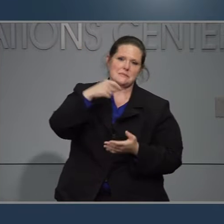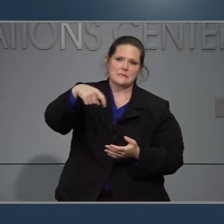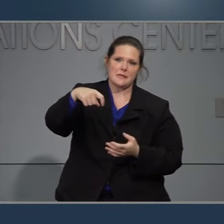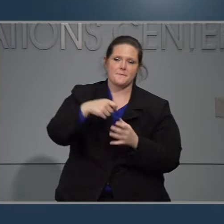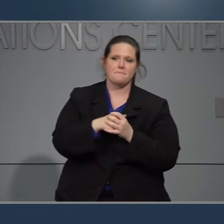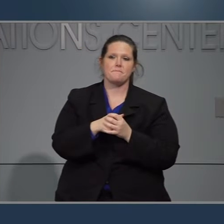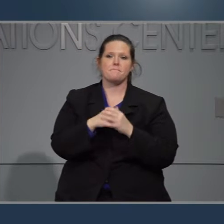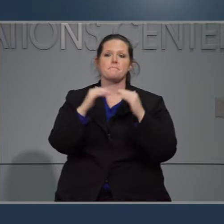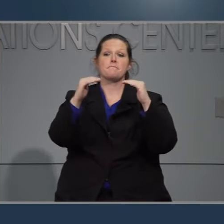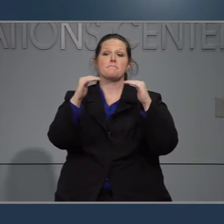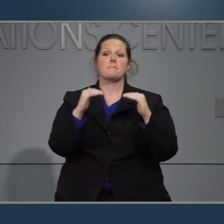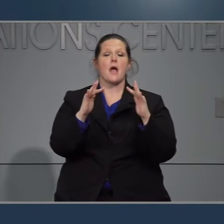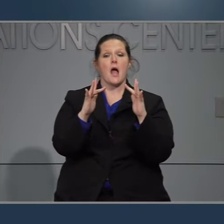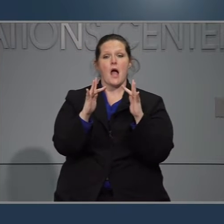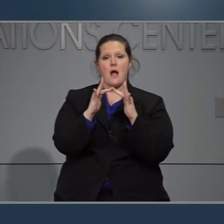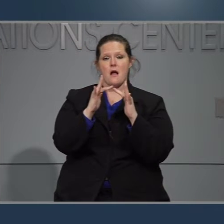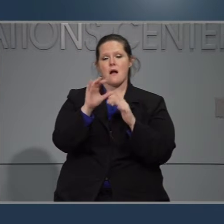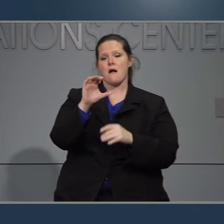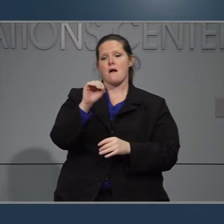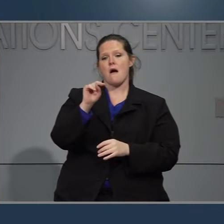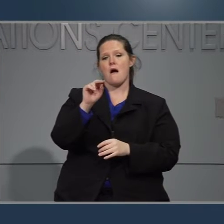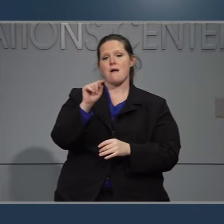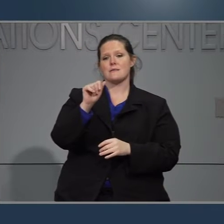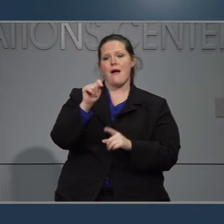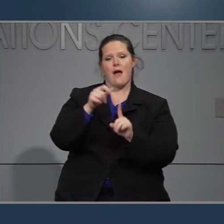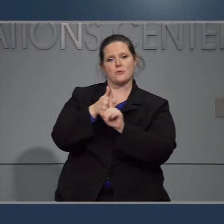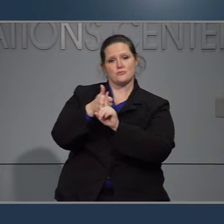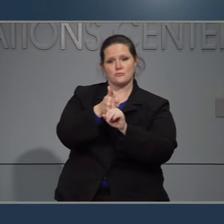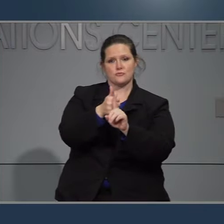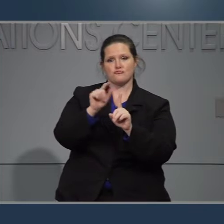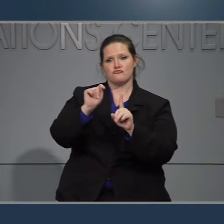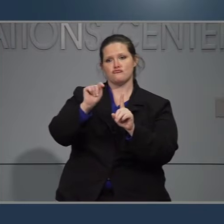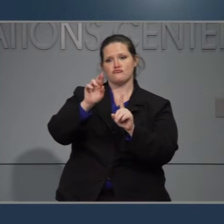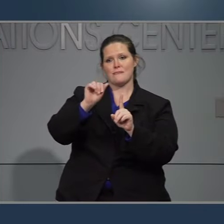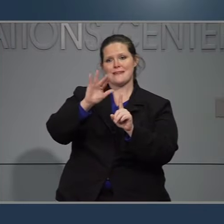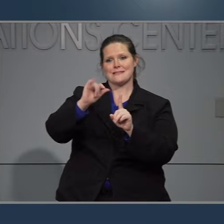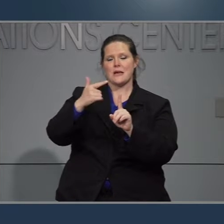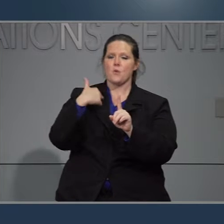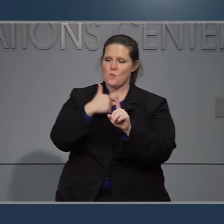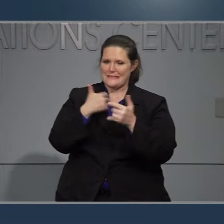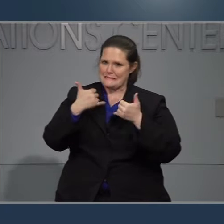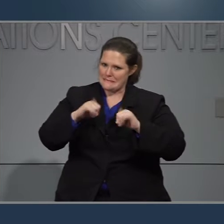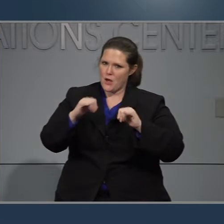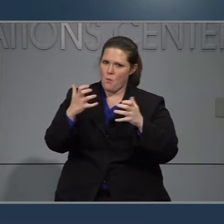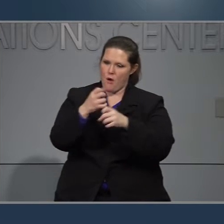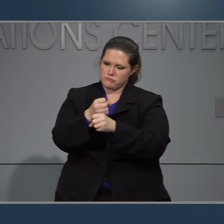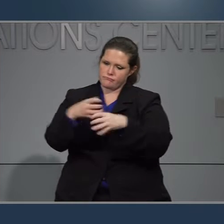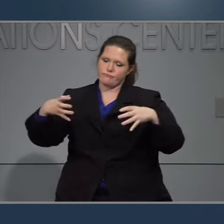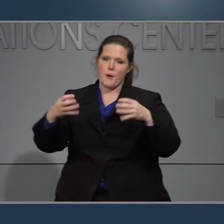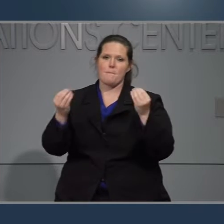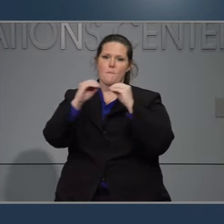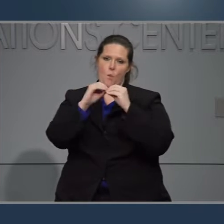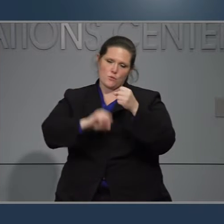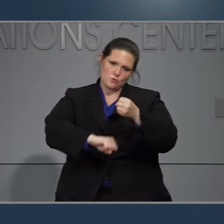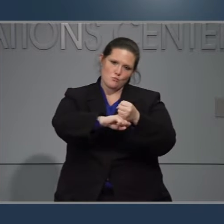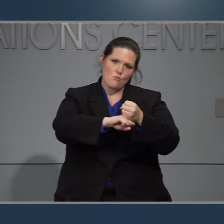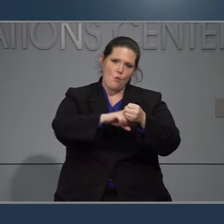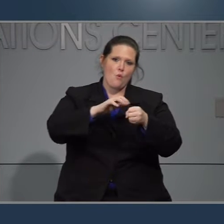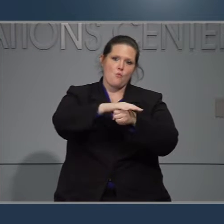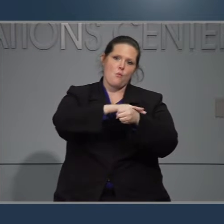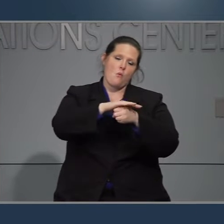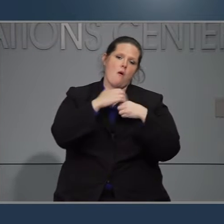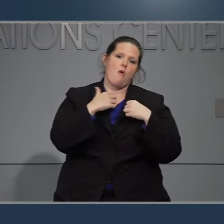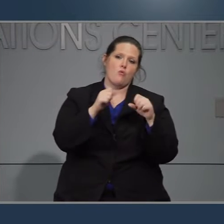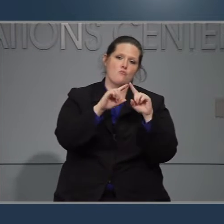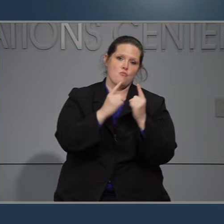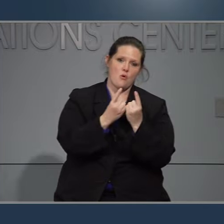los esfuerzos de nuestros departamentos de salud locales y cubrir sus necesidades continuas. Estos miembros del equipo de comunidad de